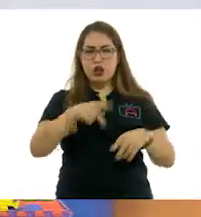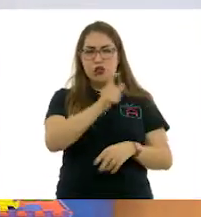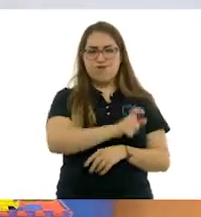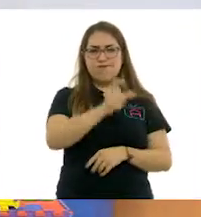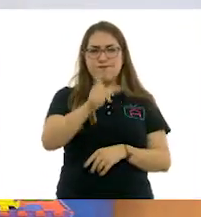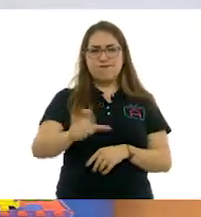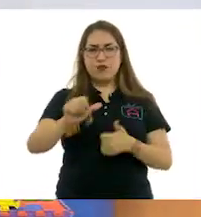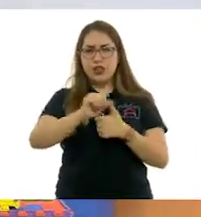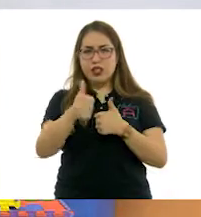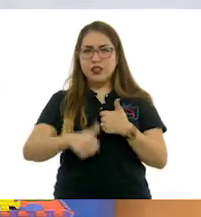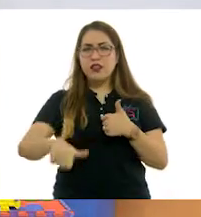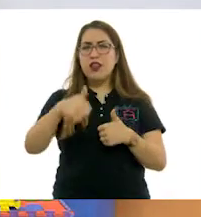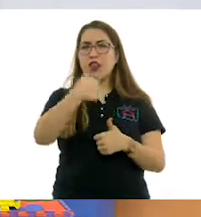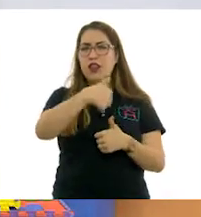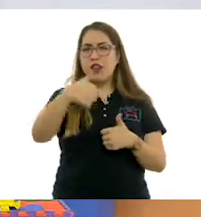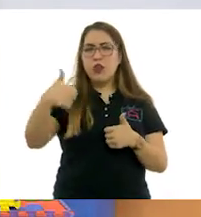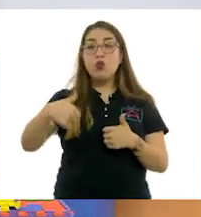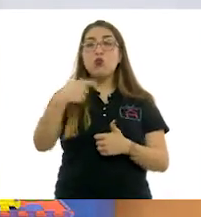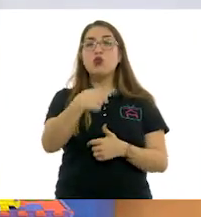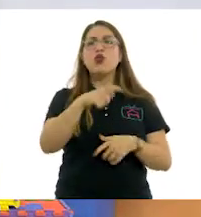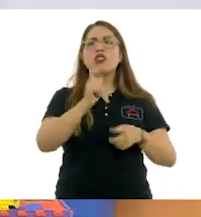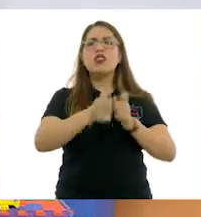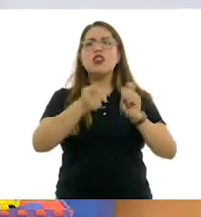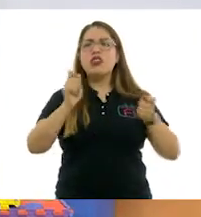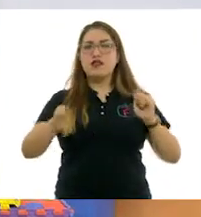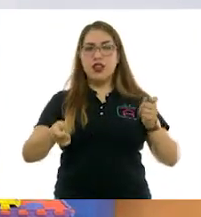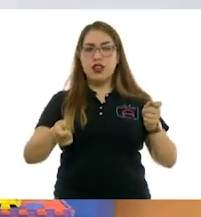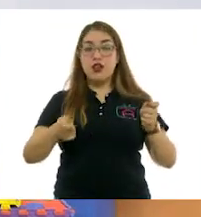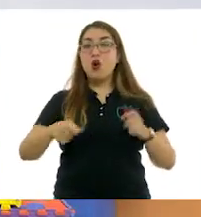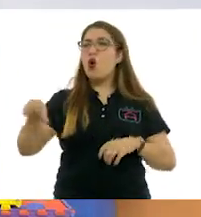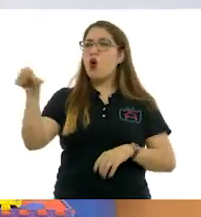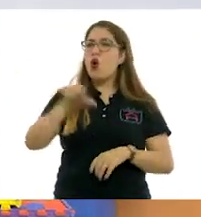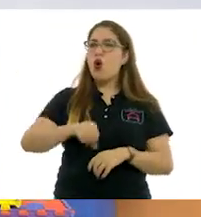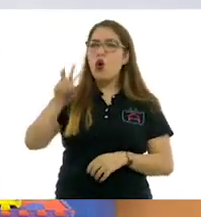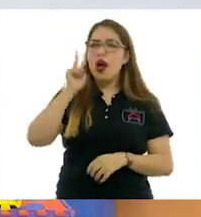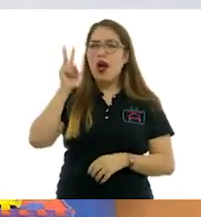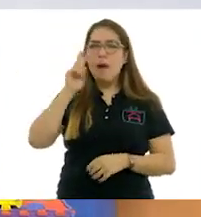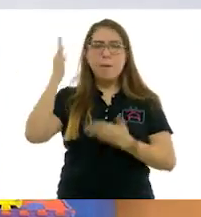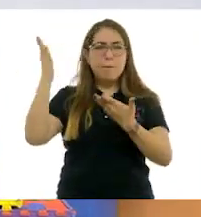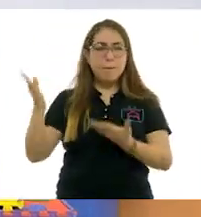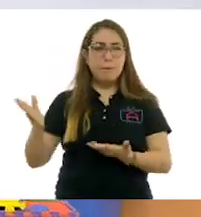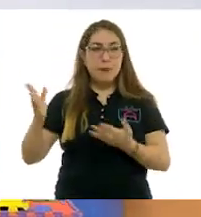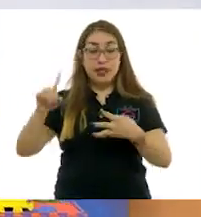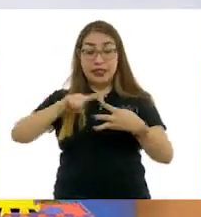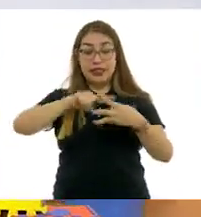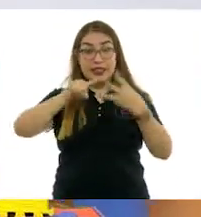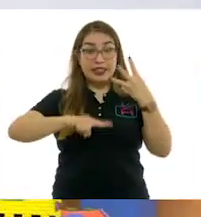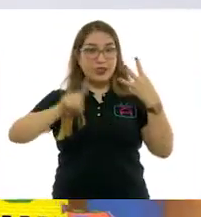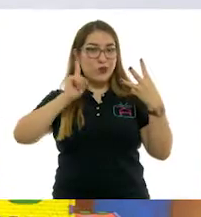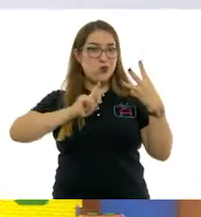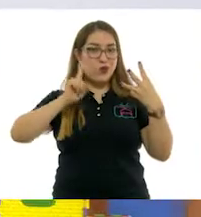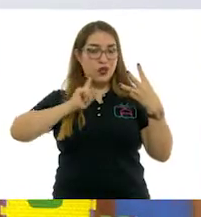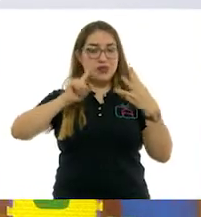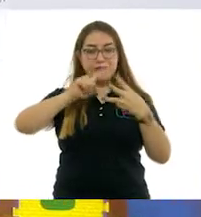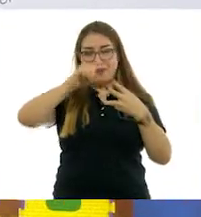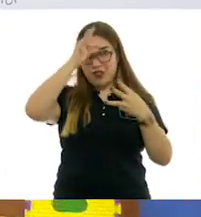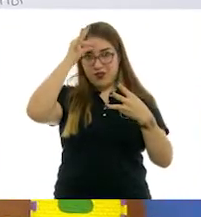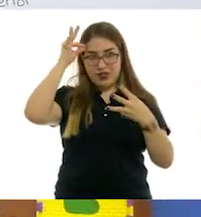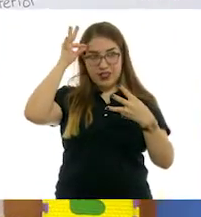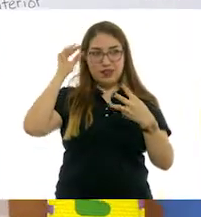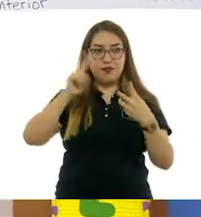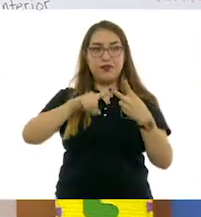un simbolismo que le impregna. Y hoy lo vamos a ver con estas tres pintoras, que es Frida Kahlo,